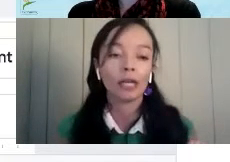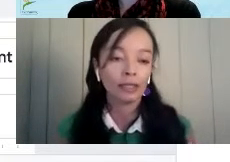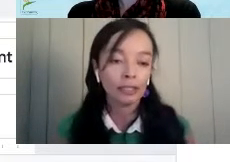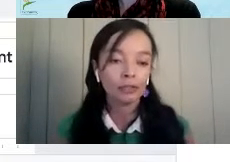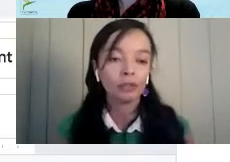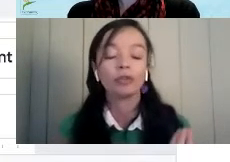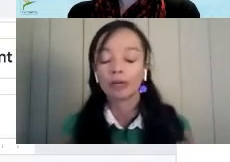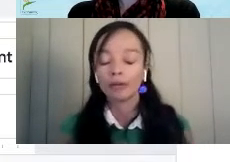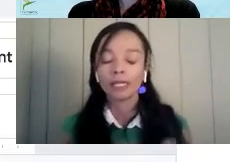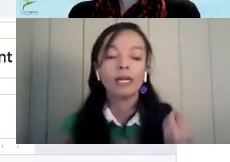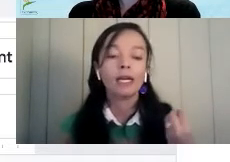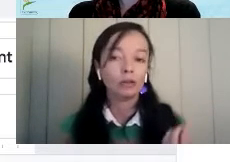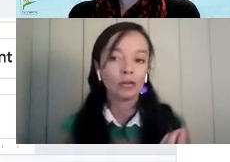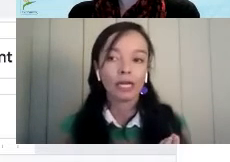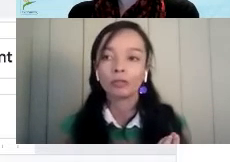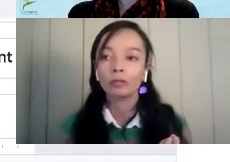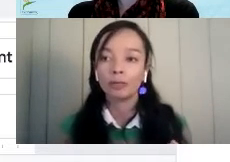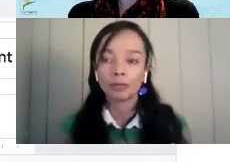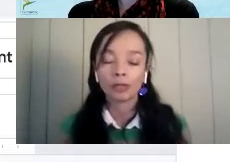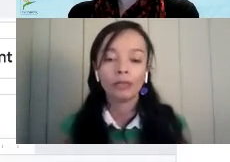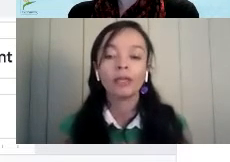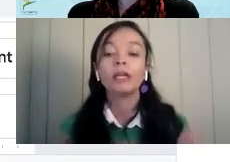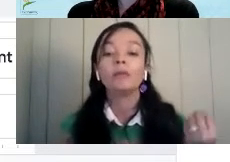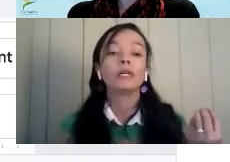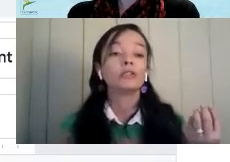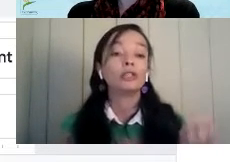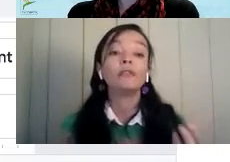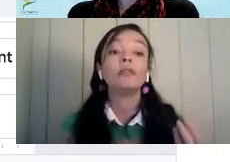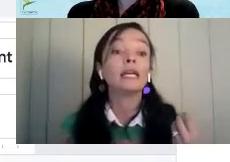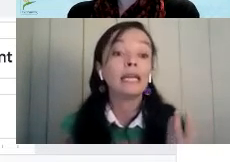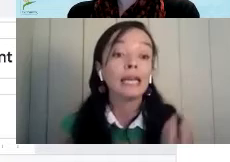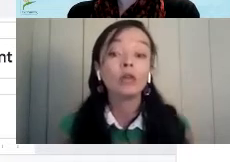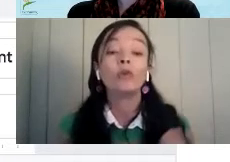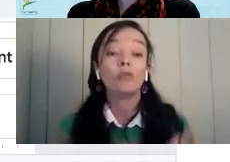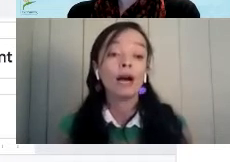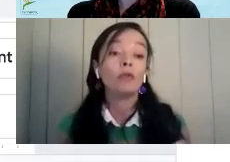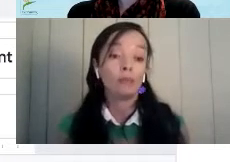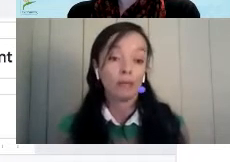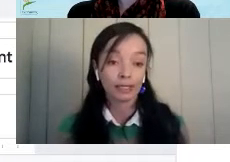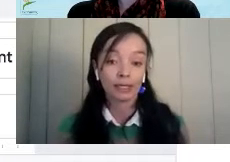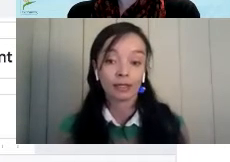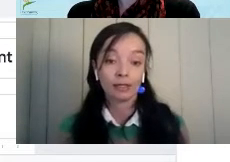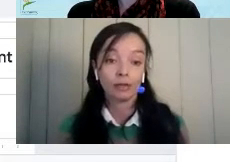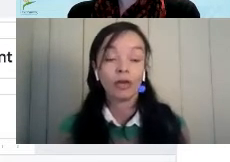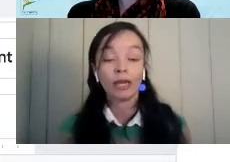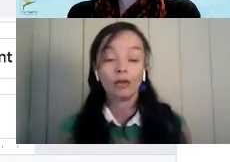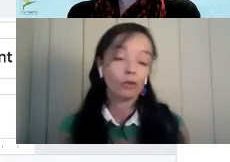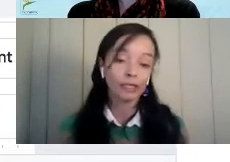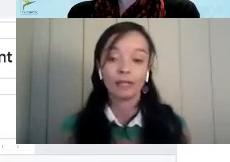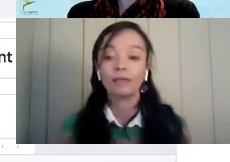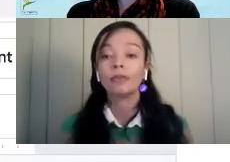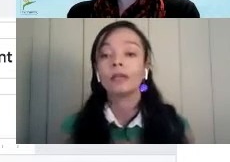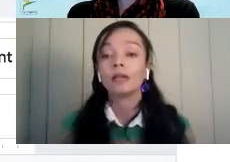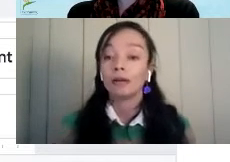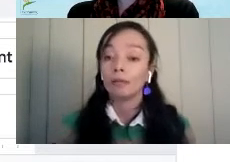elogiar el niño. Otra vez. Elogiarlo es muy importante porque eso significa que él lo va a volver a hacer. Él o